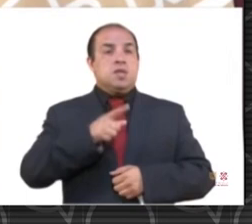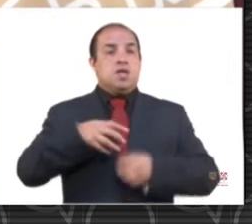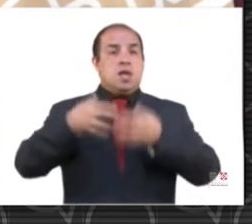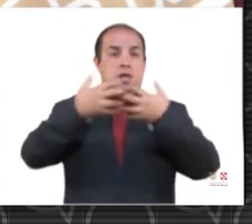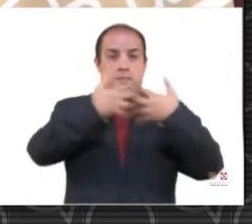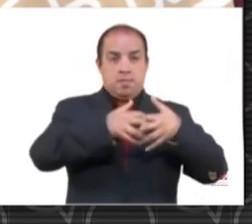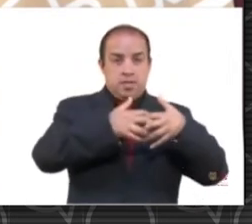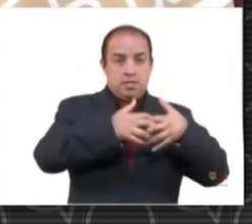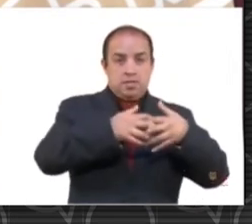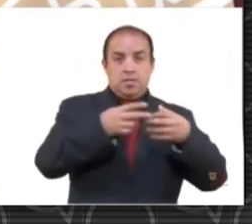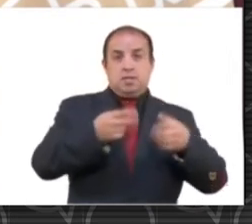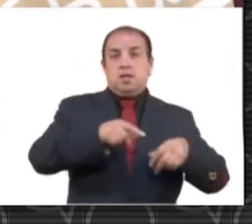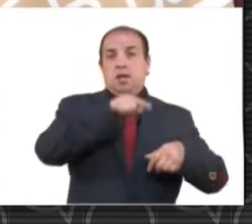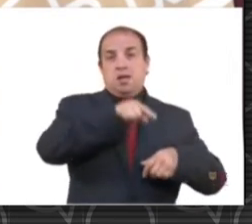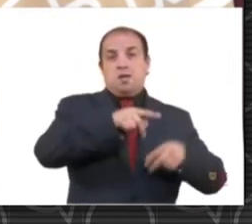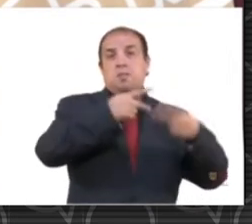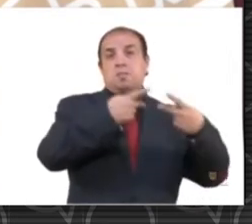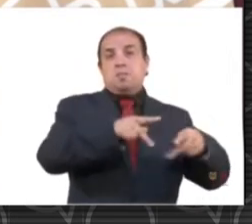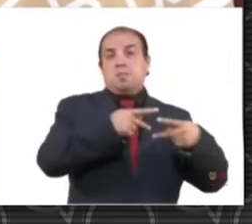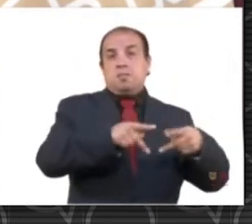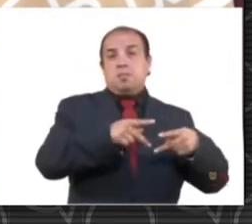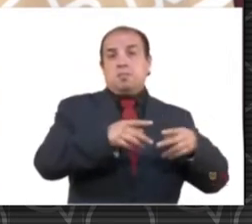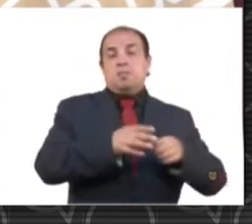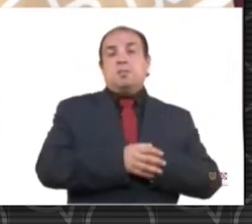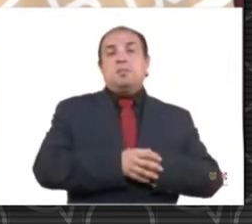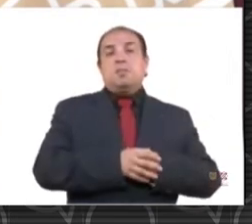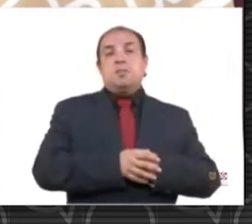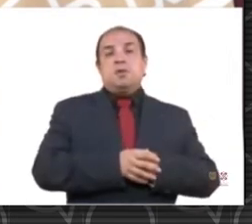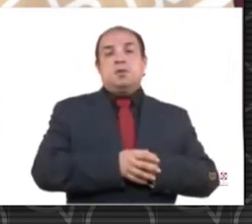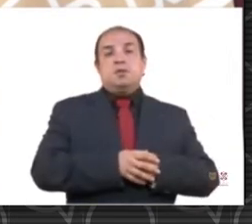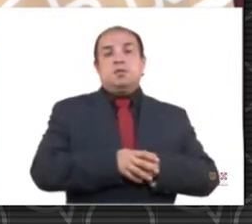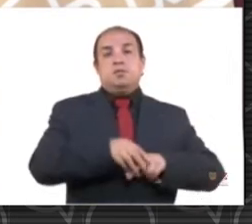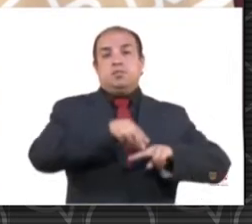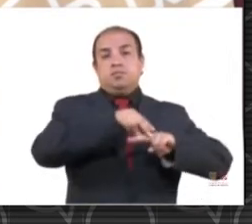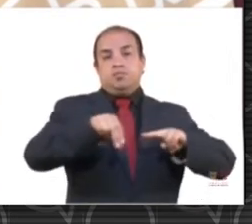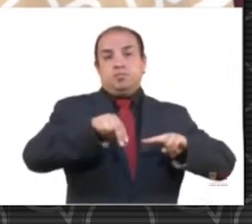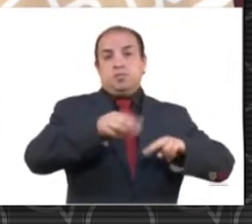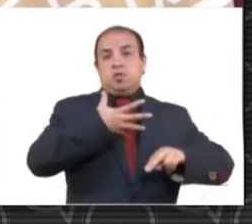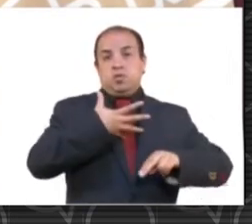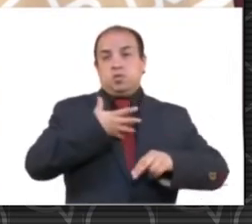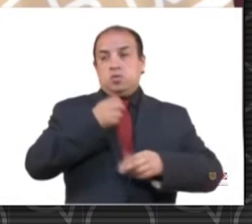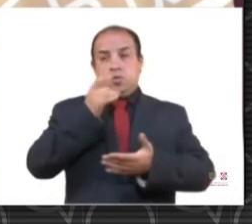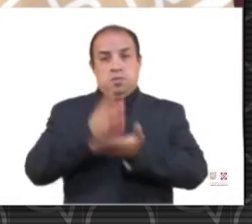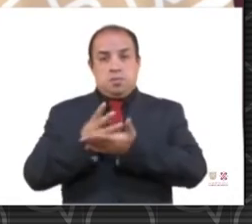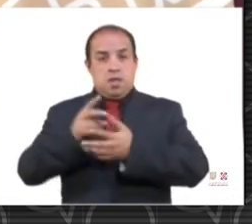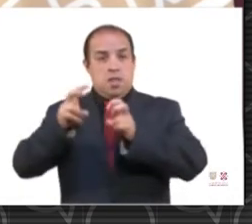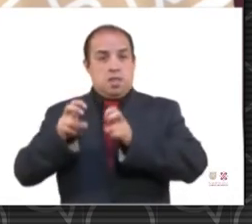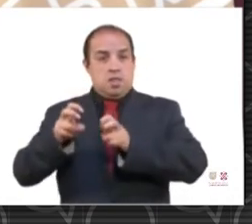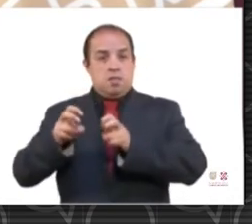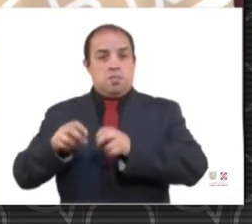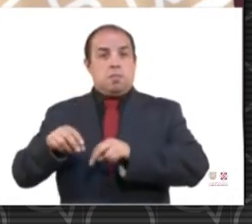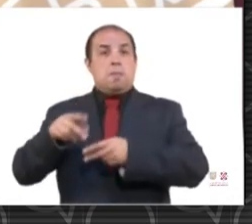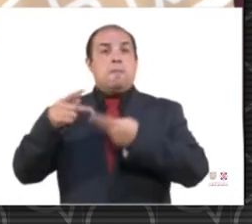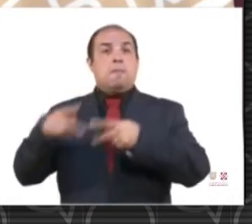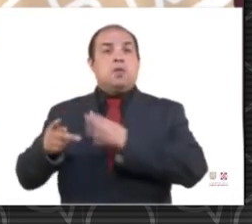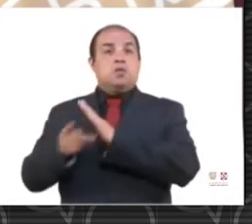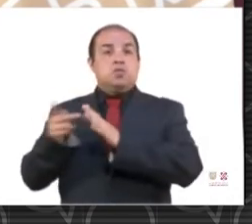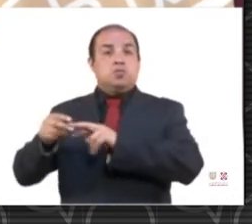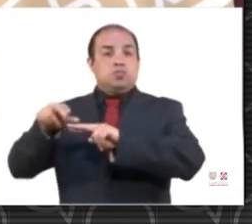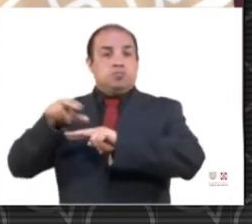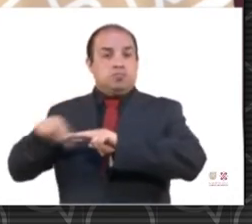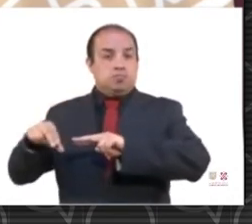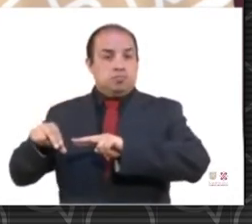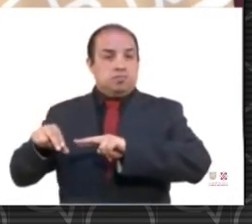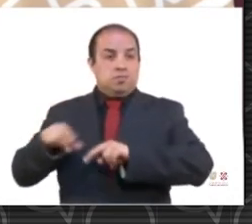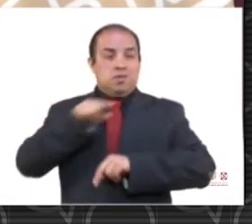la que vende los boletos, porque ahí lo que se presentó no solo fue un caso de reventa, sino un caso en donde la empresa pues